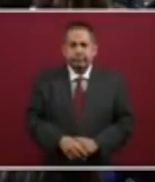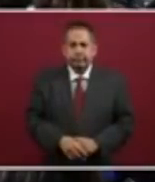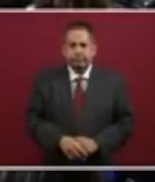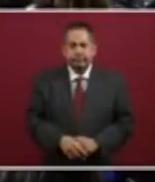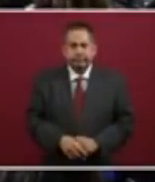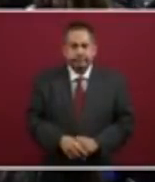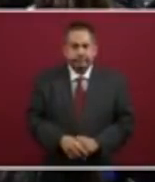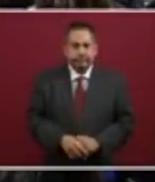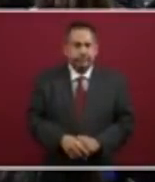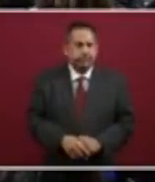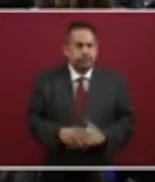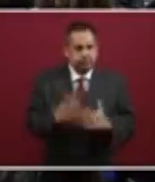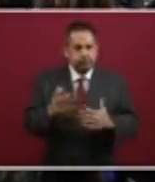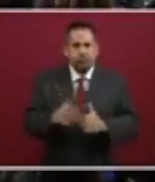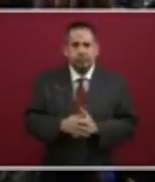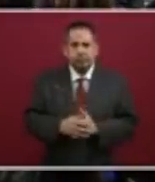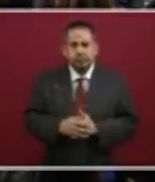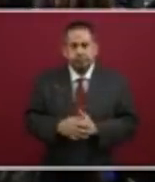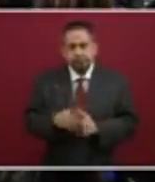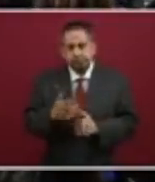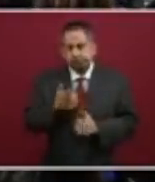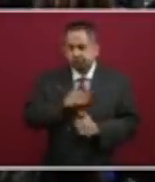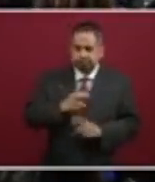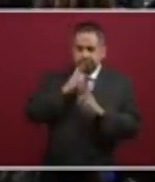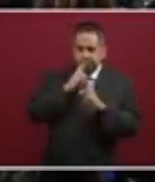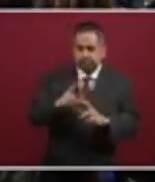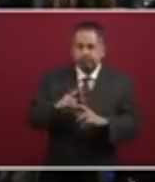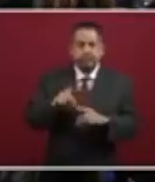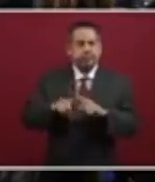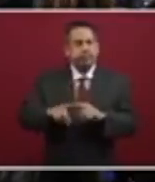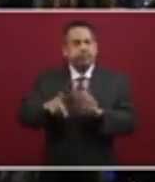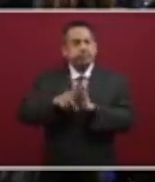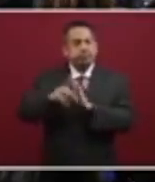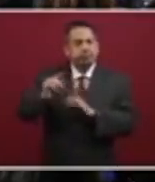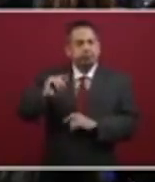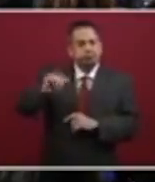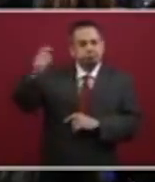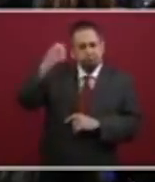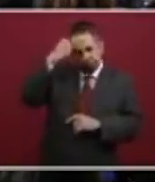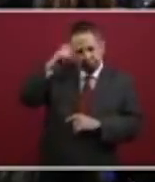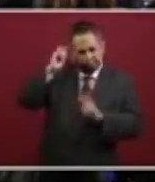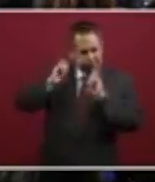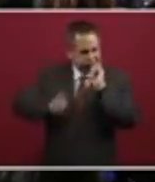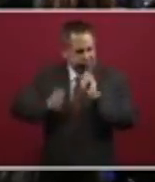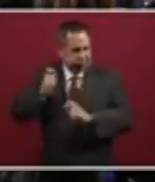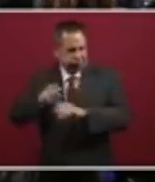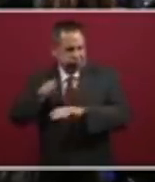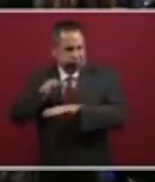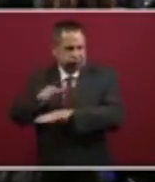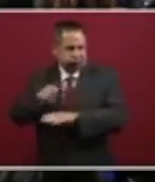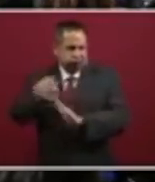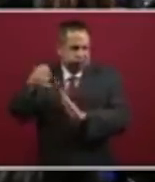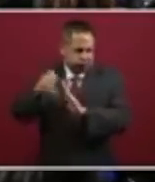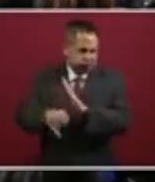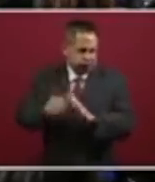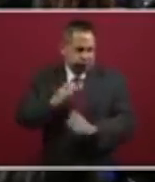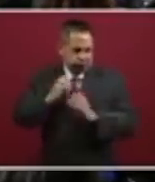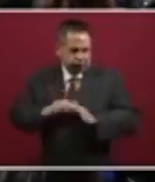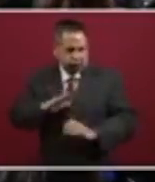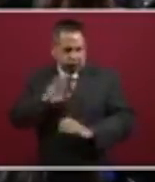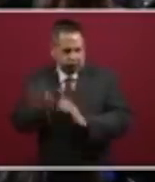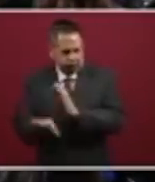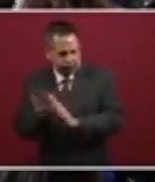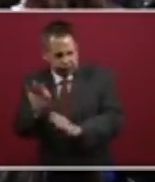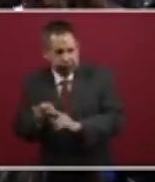Bueno, evidentemente esta es una respuesta que tienen que dar los peritos forenses, que son los especialistas en la materia. Pero hay que señalar que la